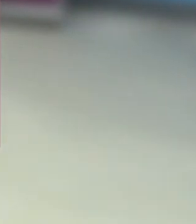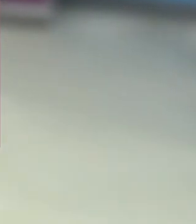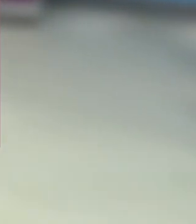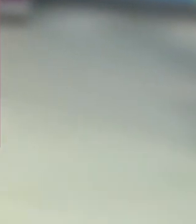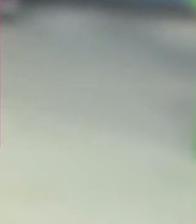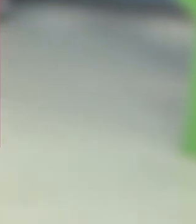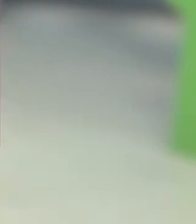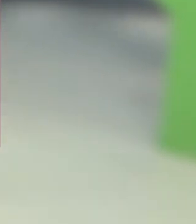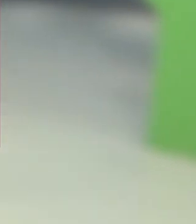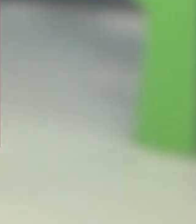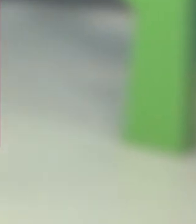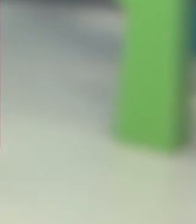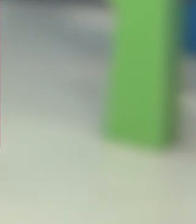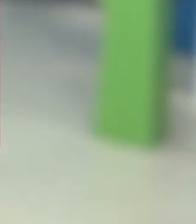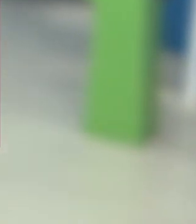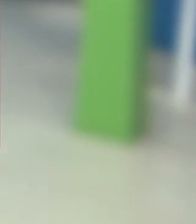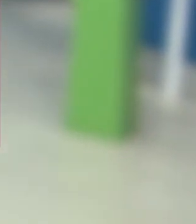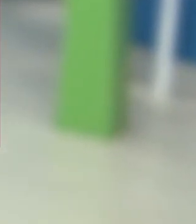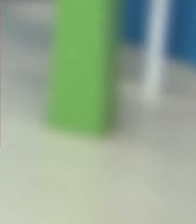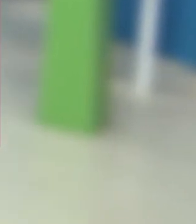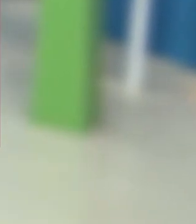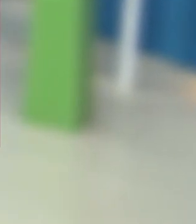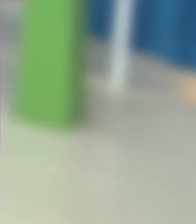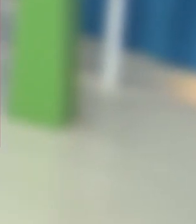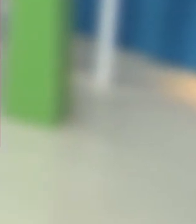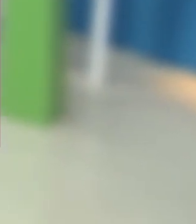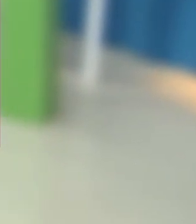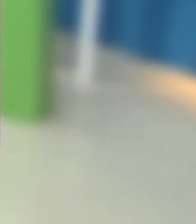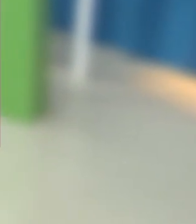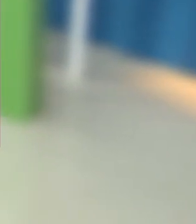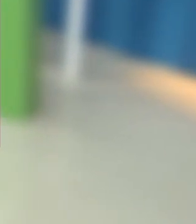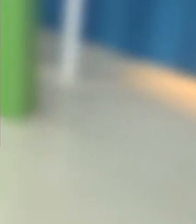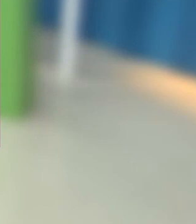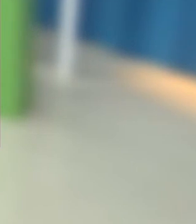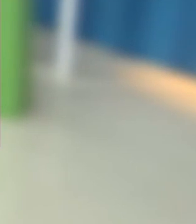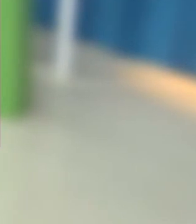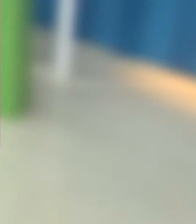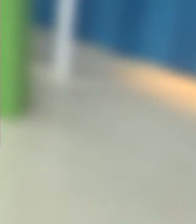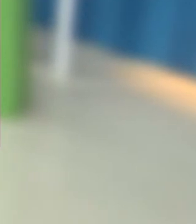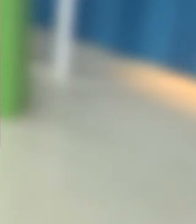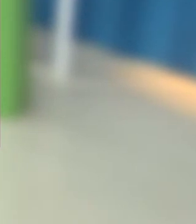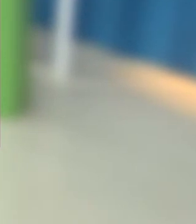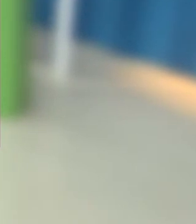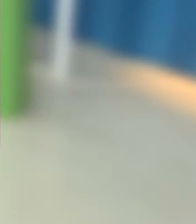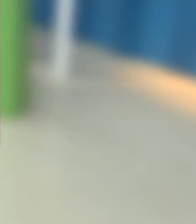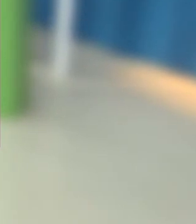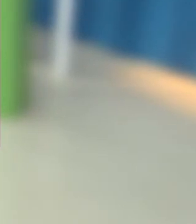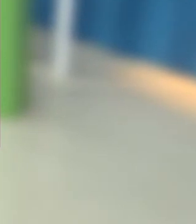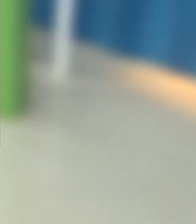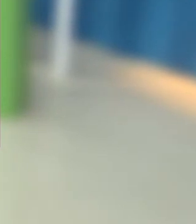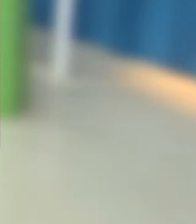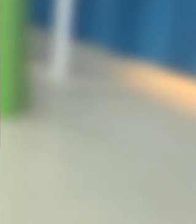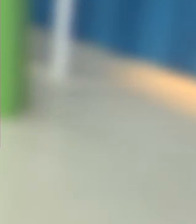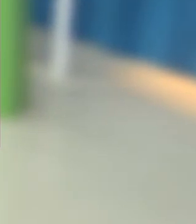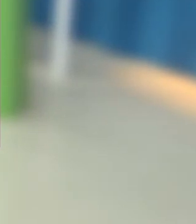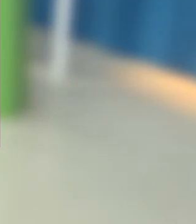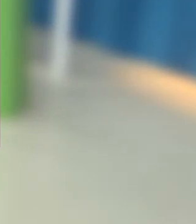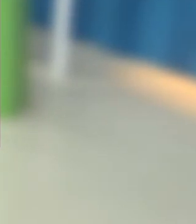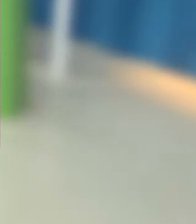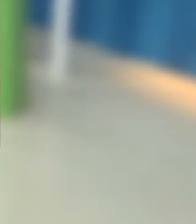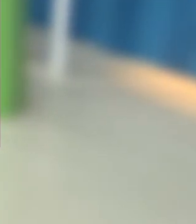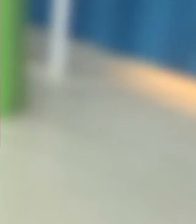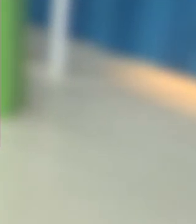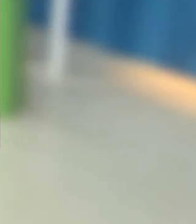posturas en torno a las superpotencias. Si bien la Unión Soviética intervino de manera un tanto apartada de los asuntos de América